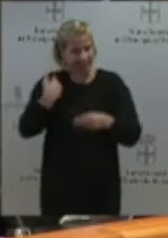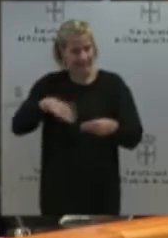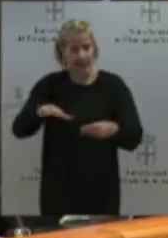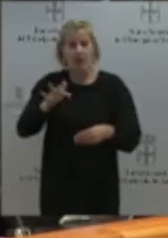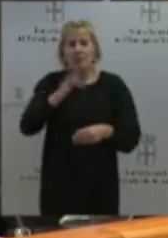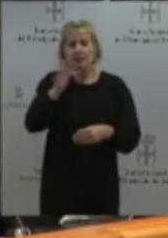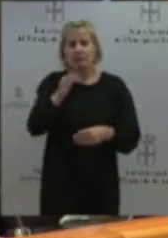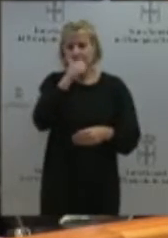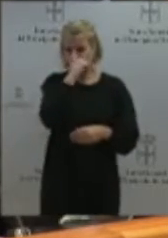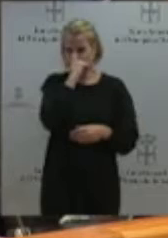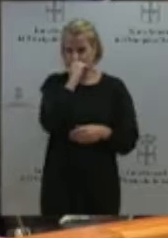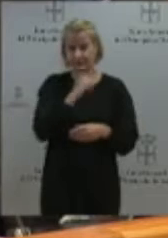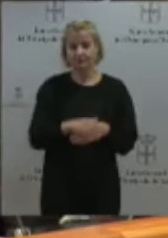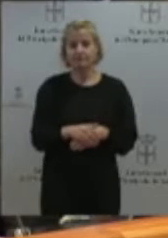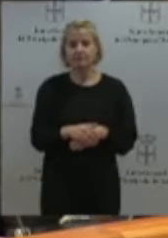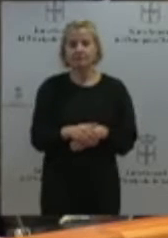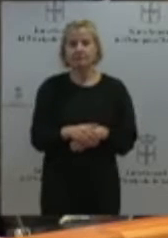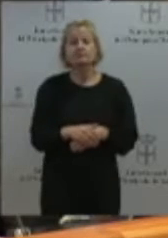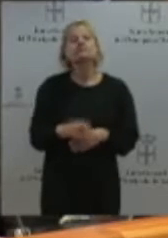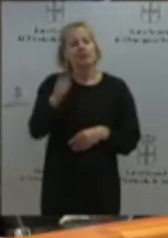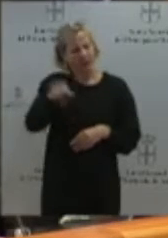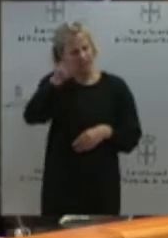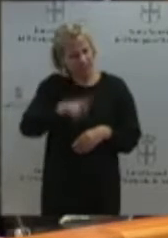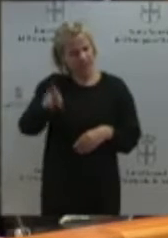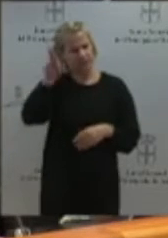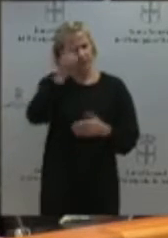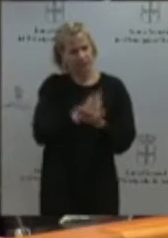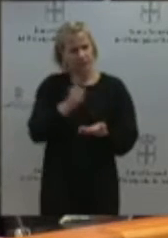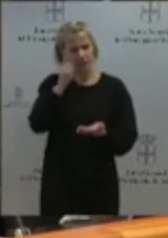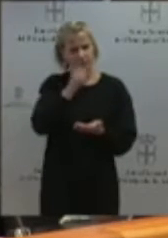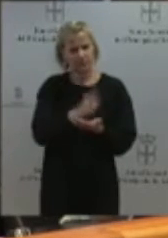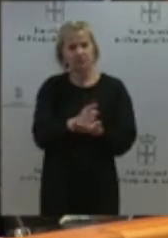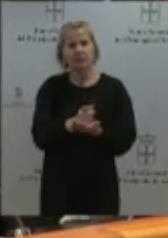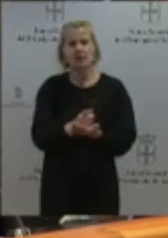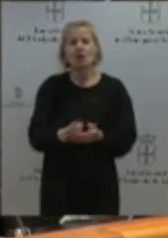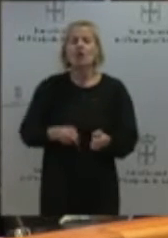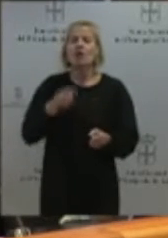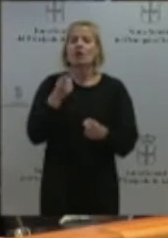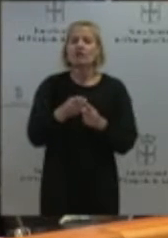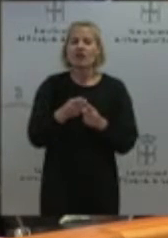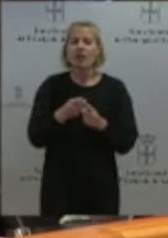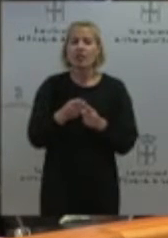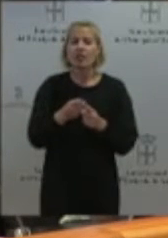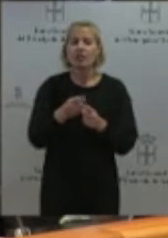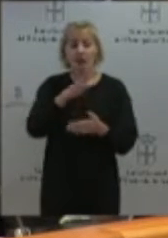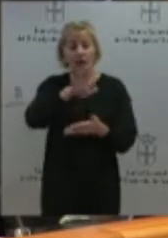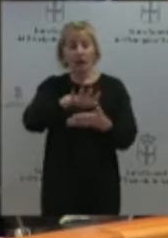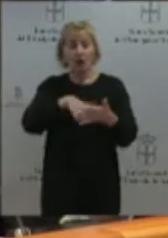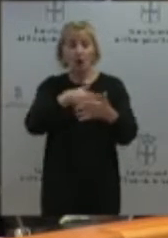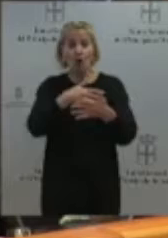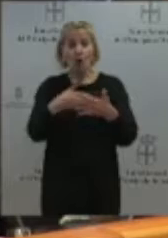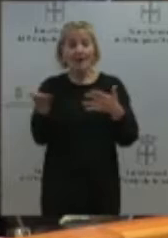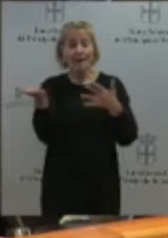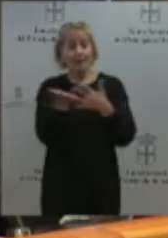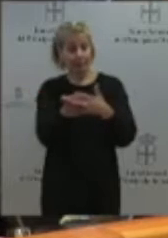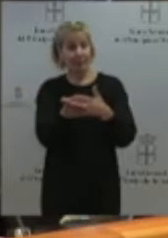recurrentemente encontramos con un abuso de la interinidad y la predominancia de las medias jornadas. Mire, de las 3.000 profesores contratados este año, más